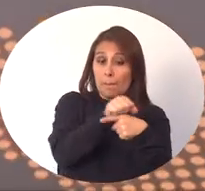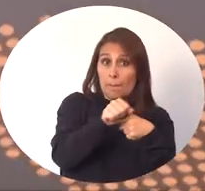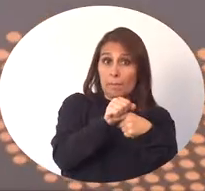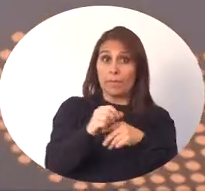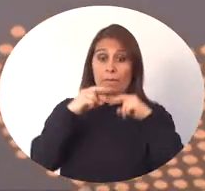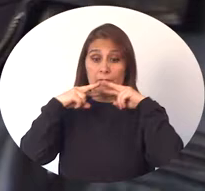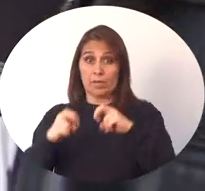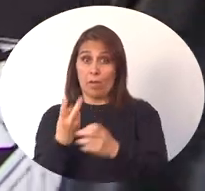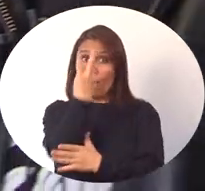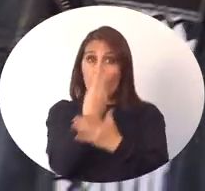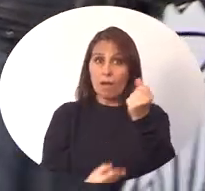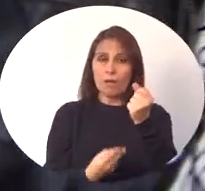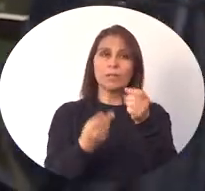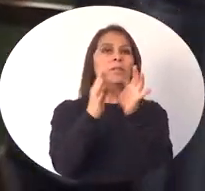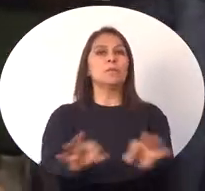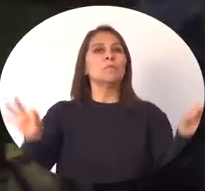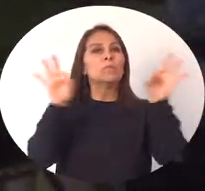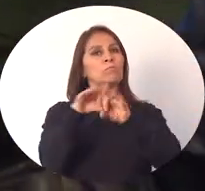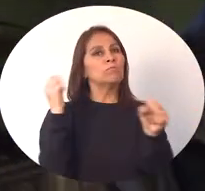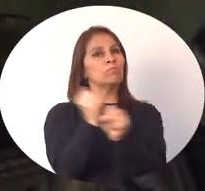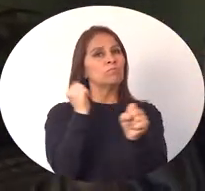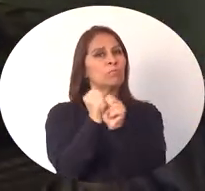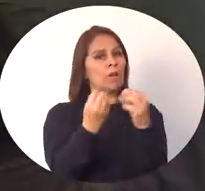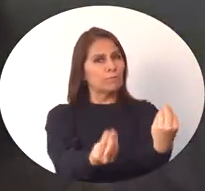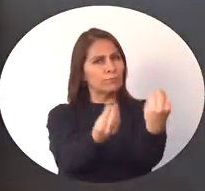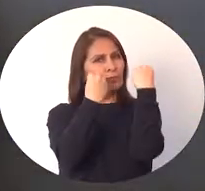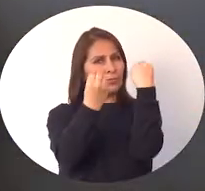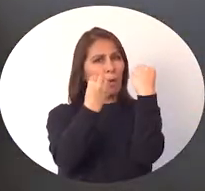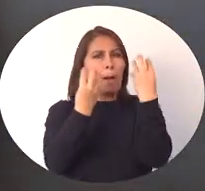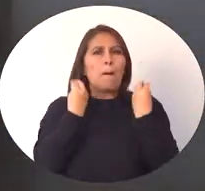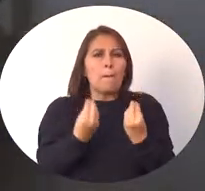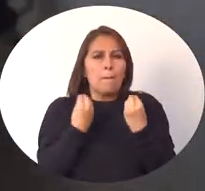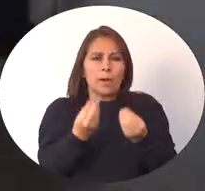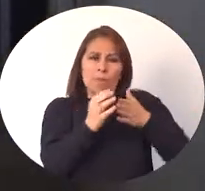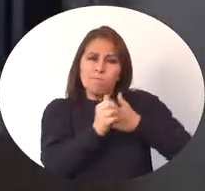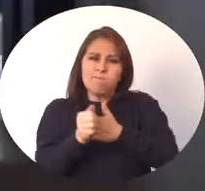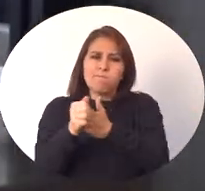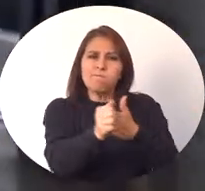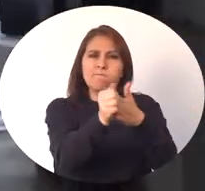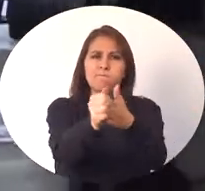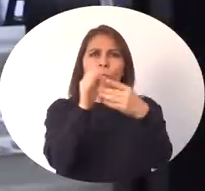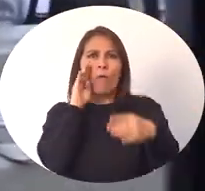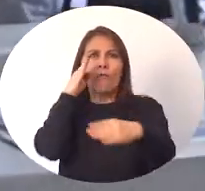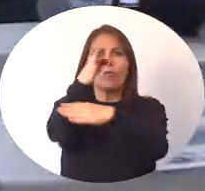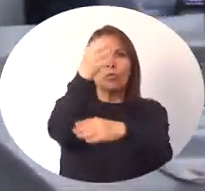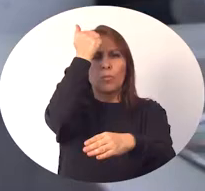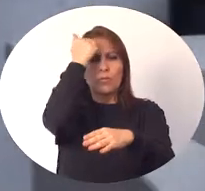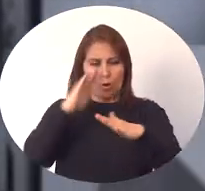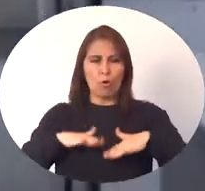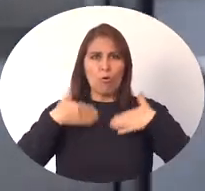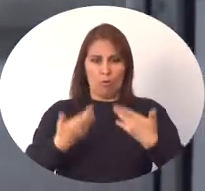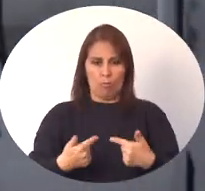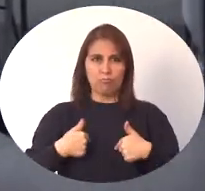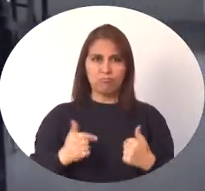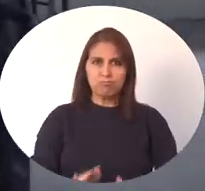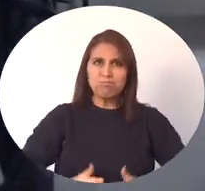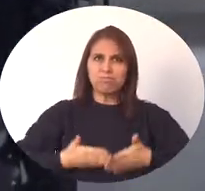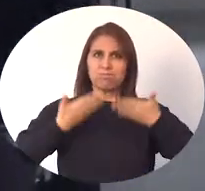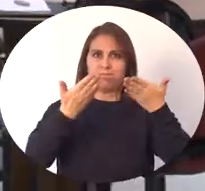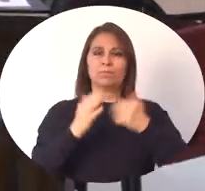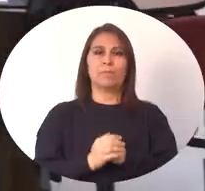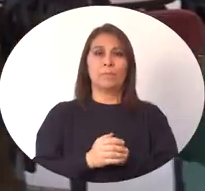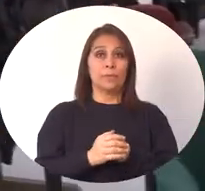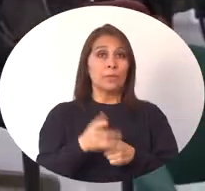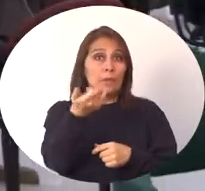La práctica y la investigación son consideradas como un ejercicio formador que conduce al desarrollo integral del futuro docente. Y para